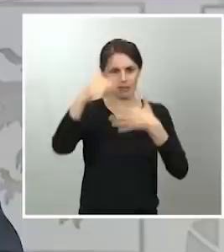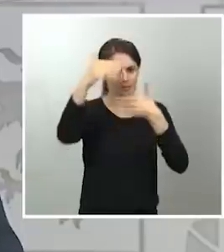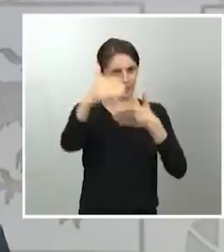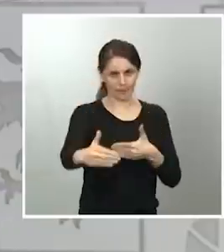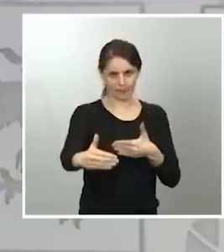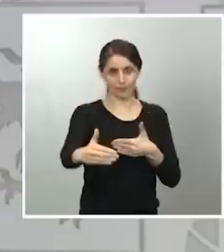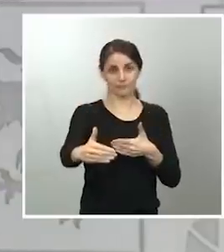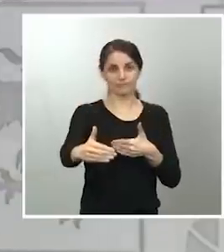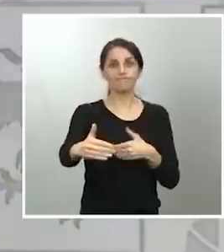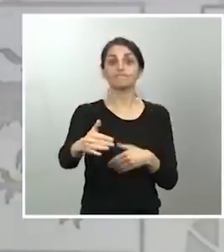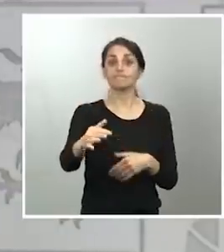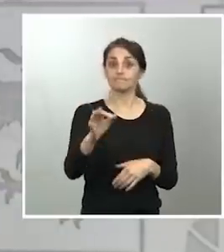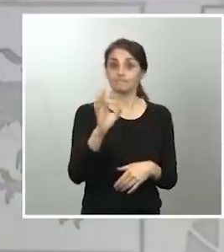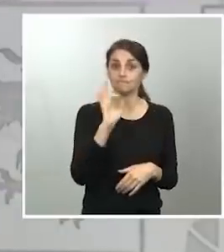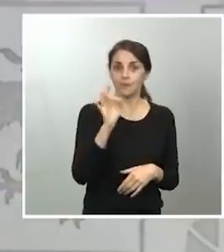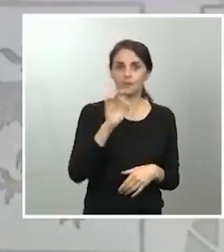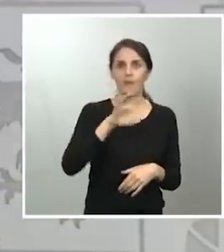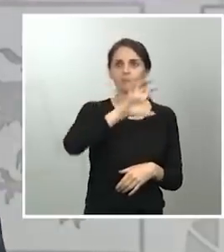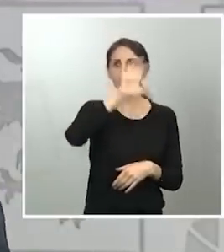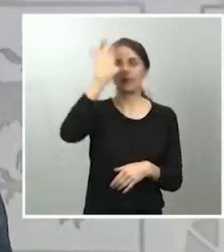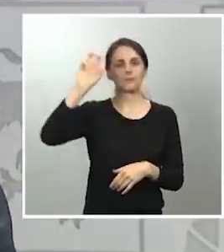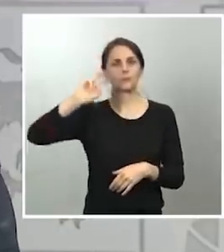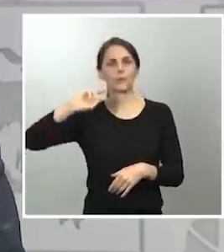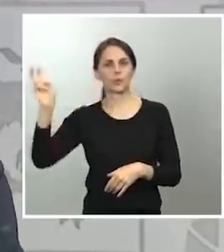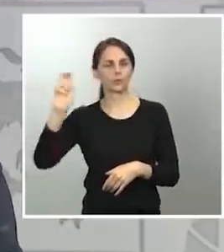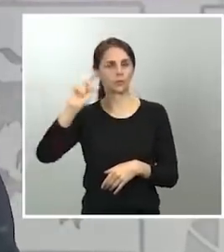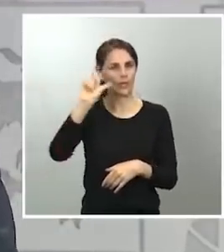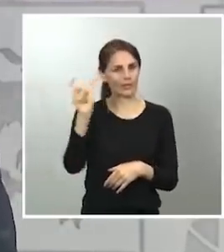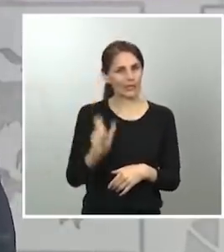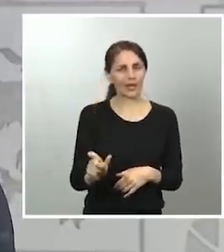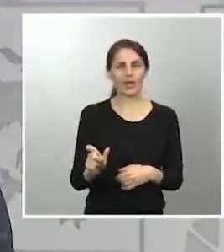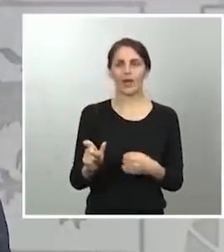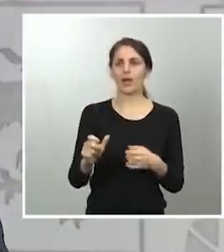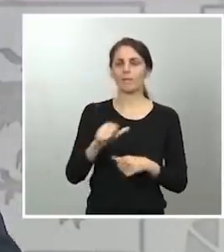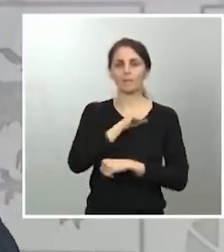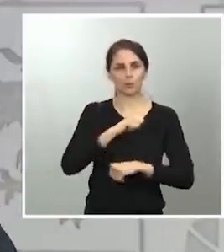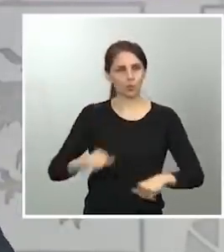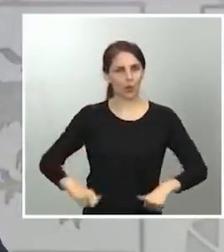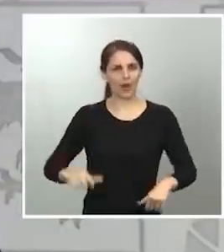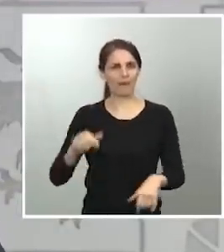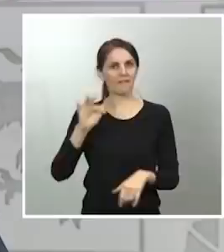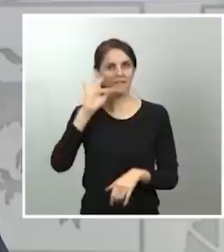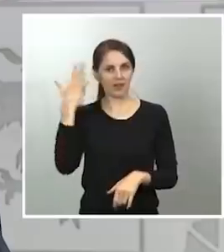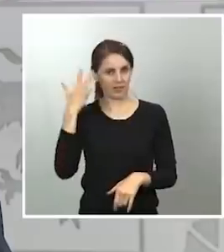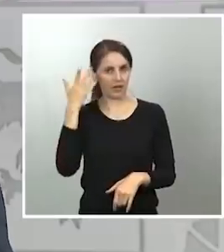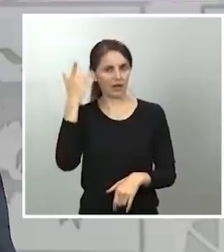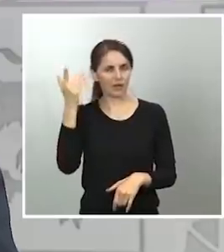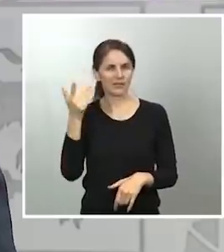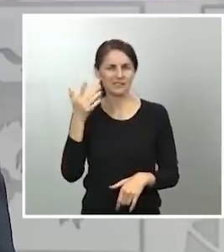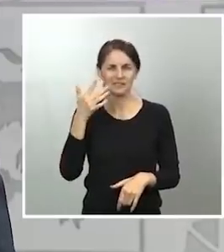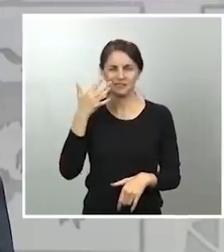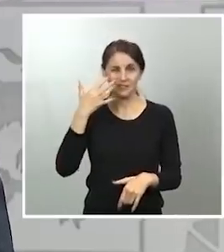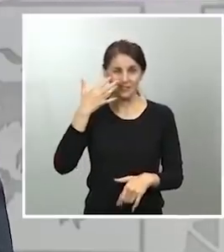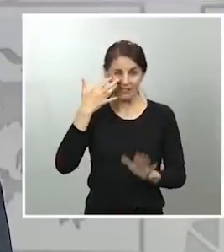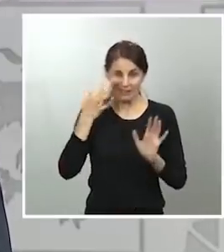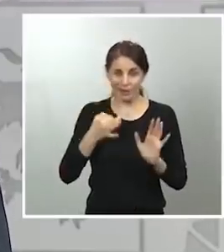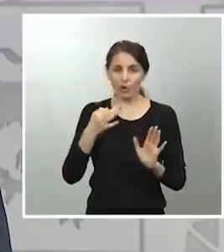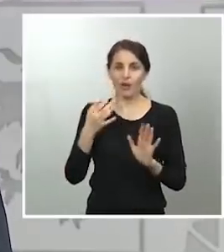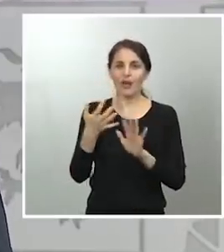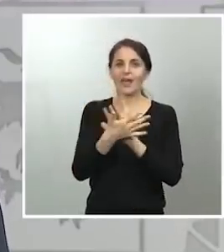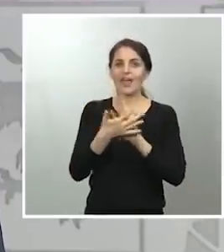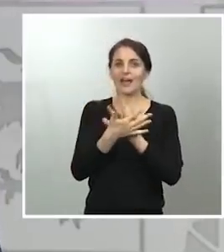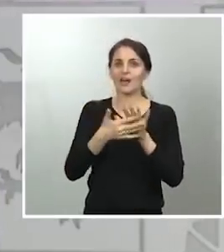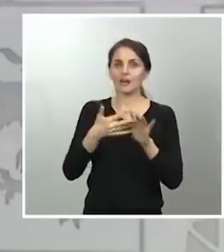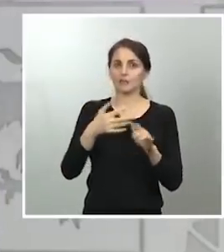Unido, la Gran Bretaña con la Segunda Guerra Mundial frente al Satanás nazi, pues hombre, con un tipo de medio pelo